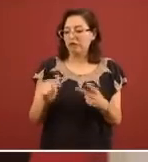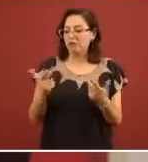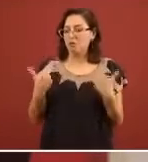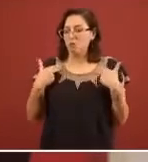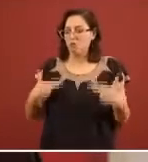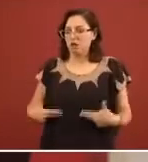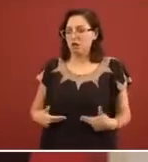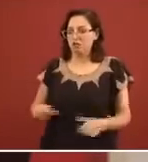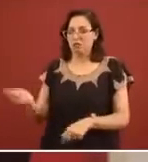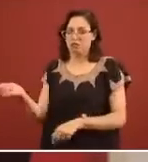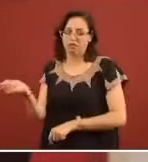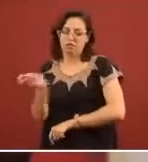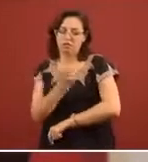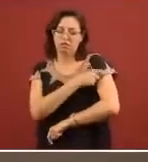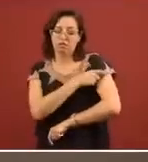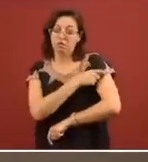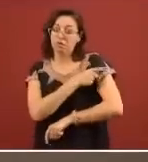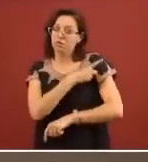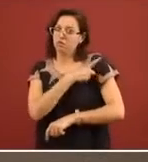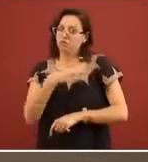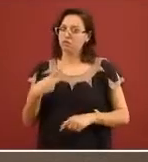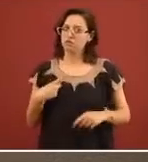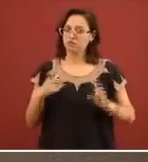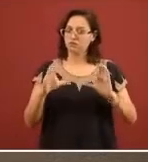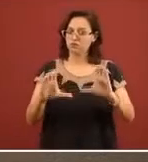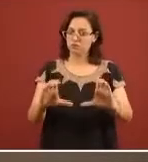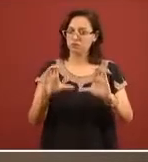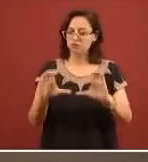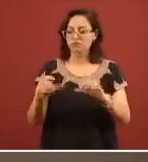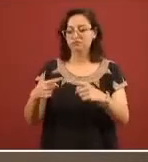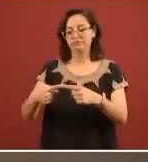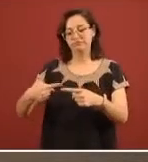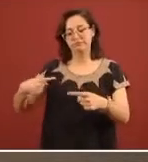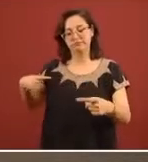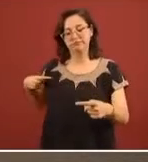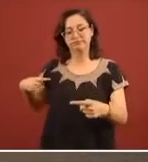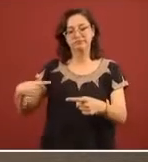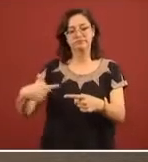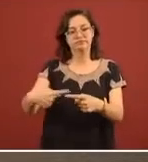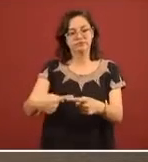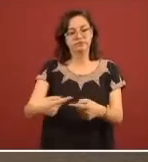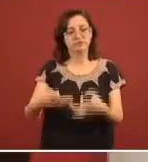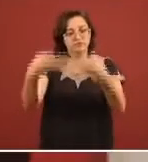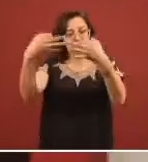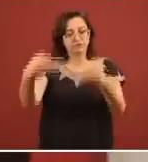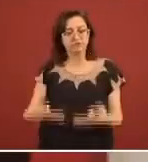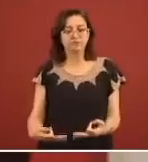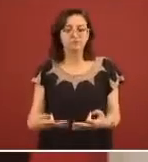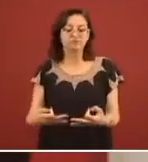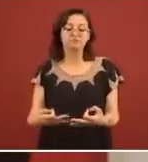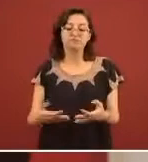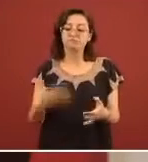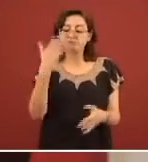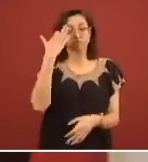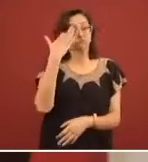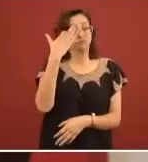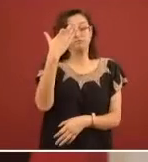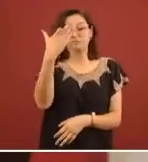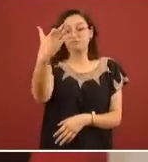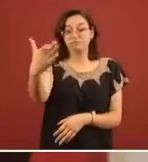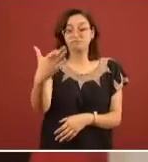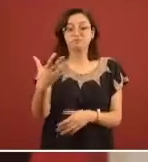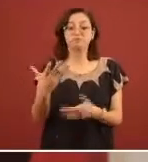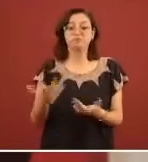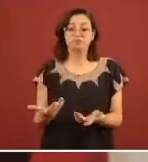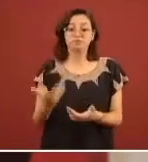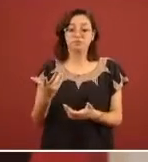humanos. Y hay un ciclo muy conocido, formalmente establecido, en donde los